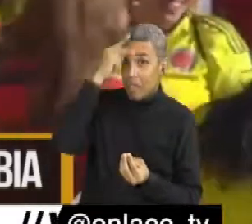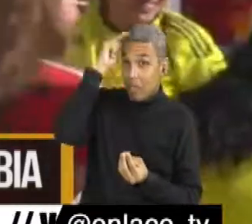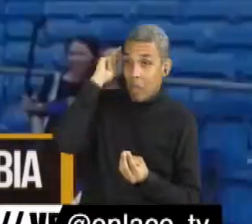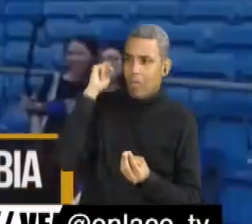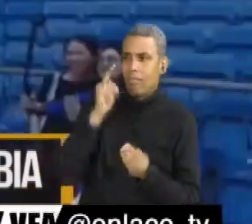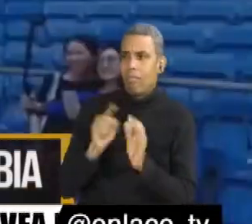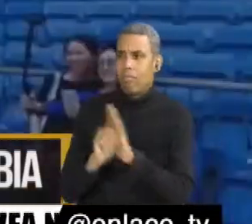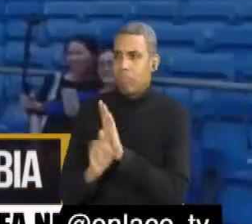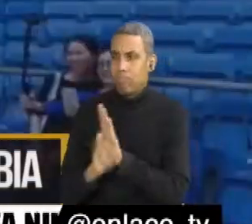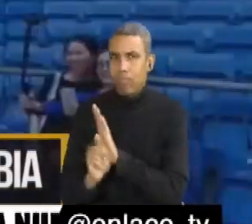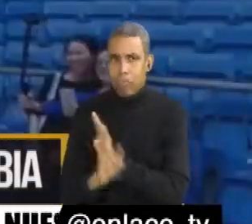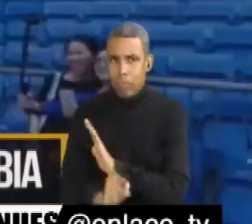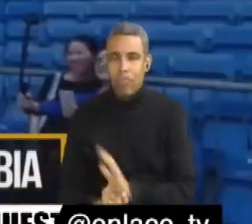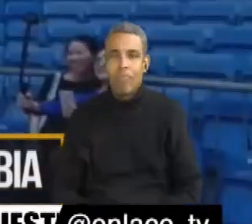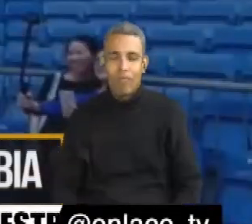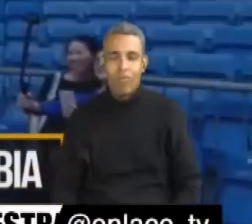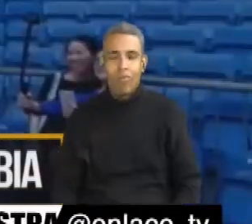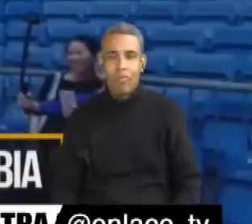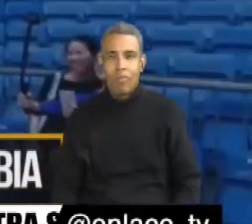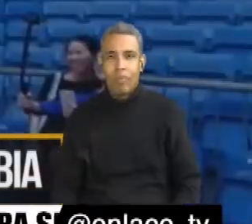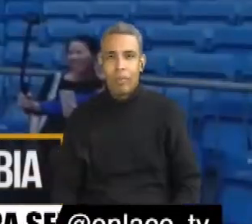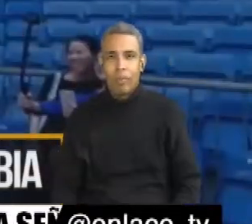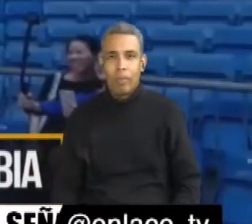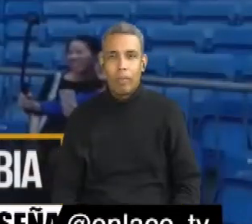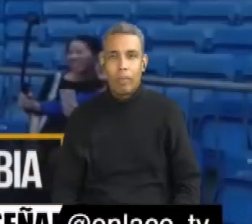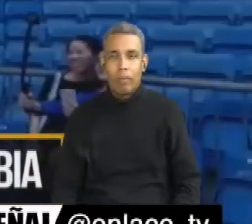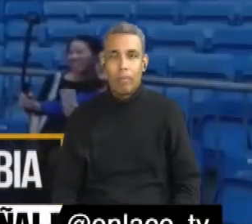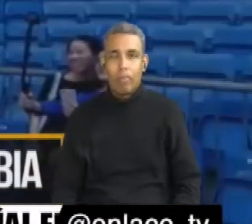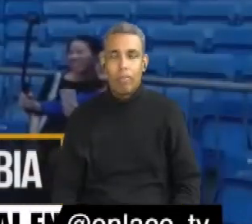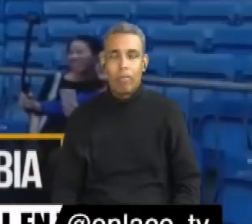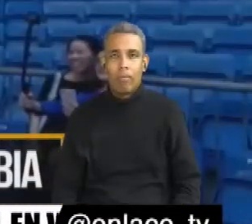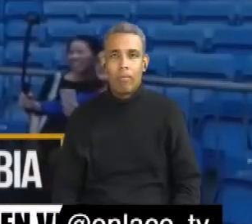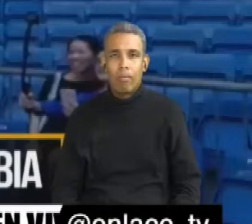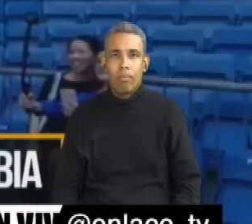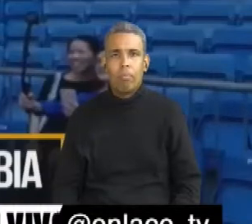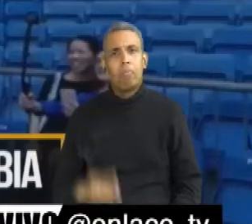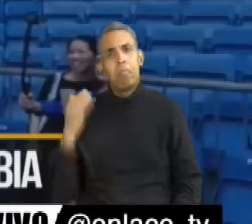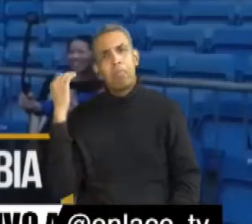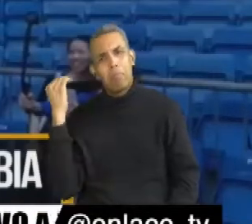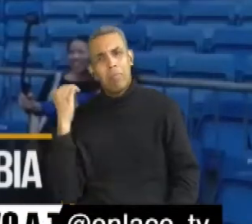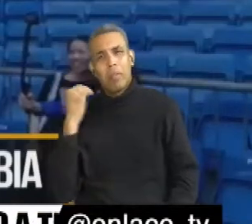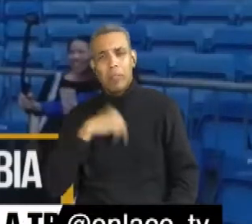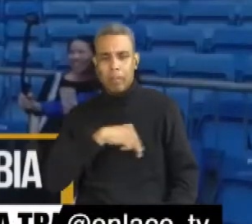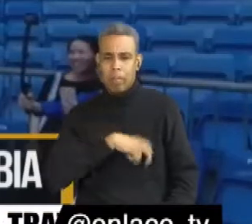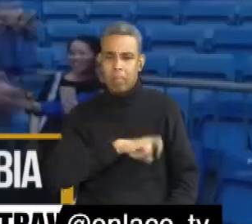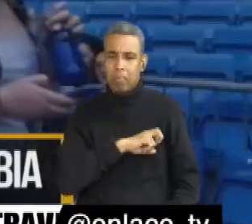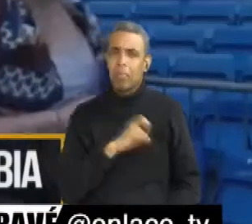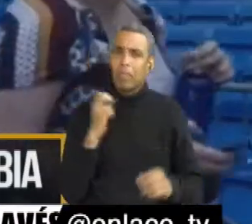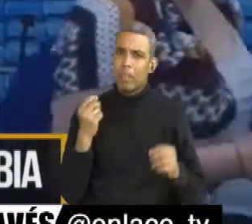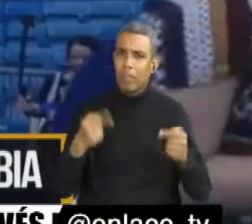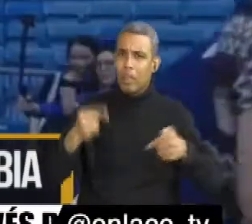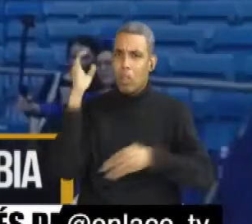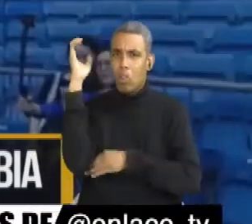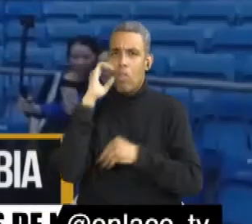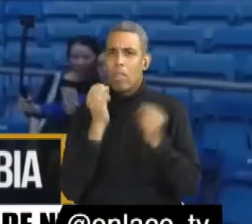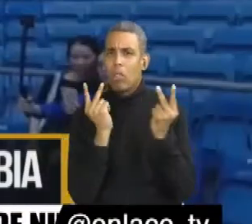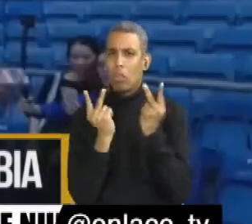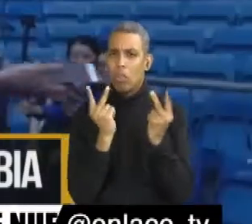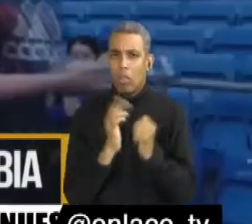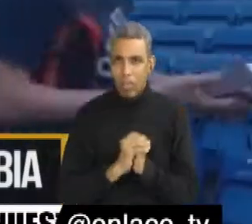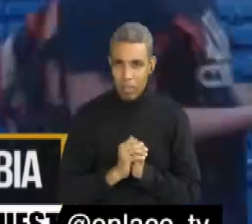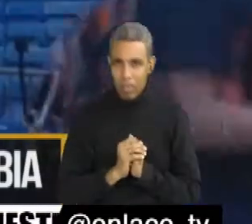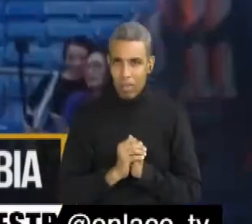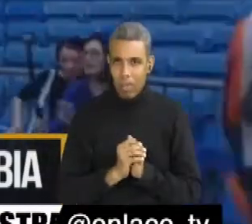la cancha. La selección Colombia, que ha sumado 4 puntos en esta visita, empató 2-2 frente a la selección de España, partido que se disputó en Murcia,